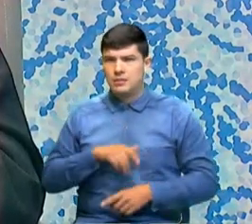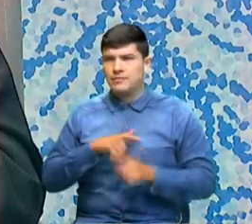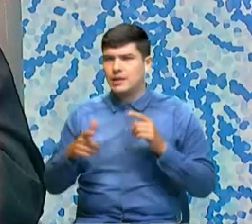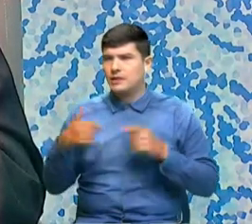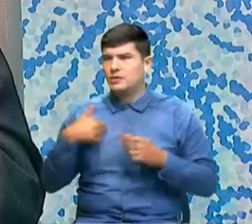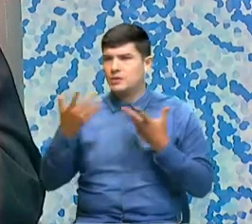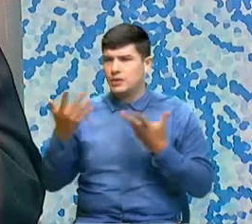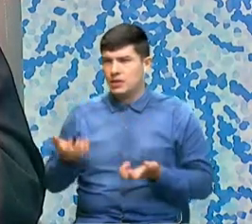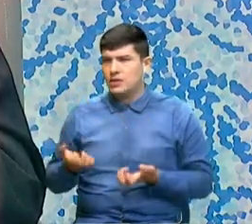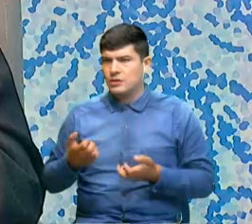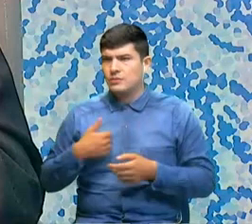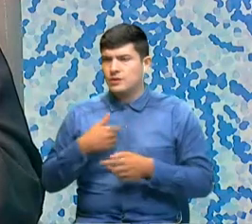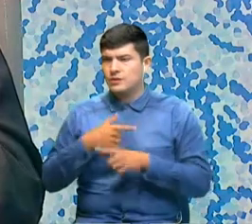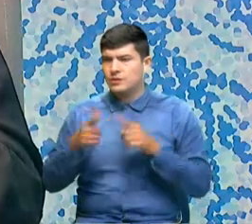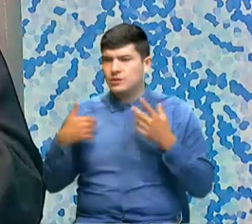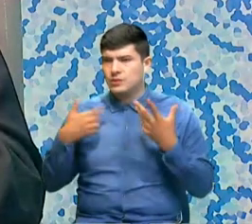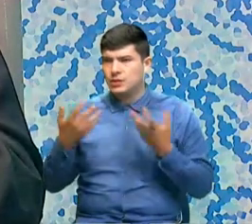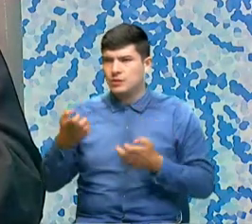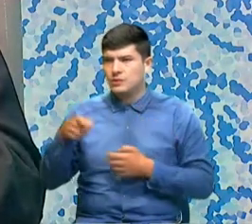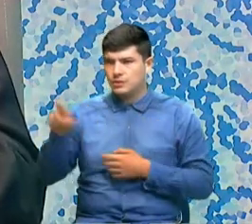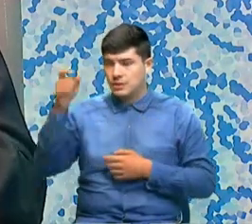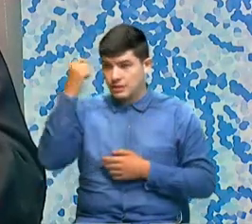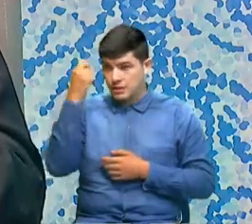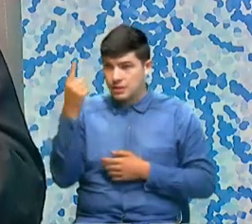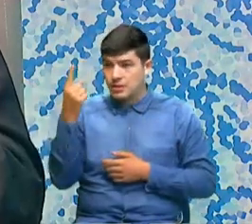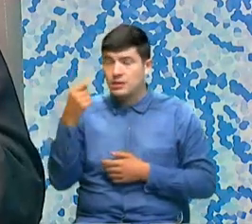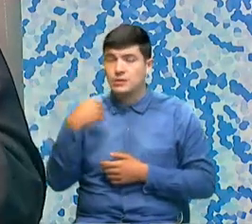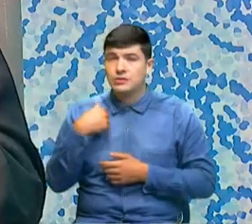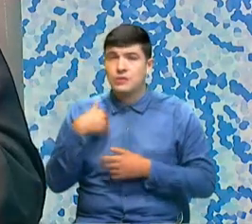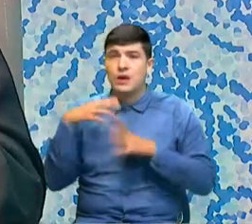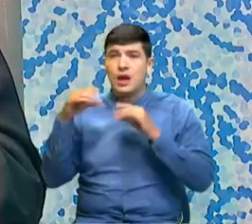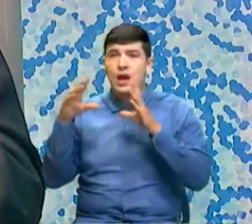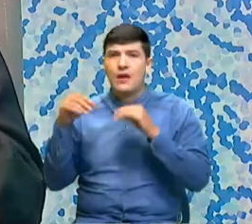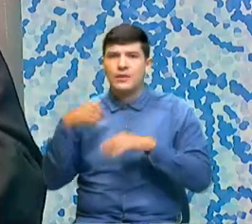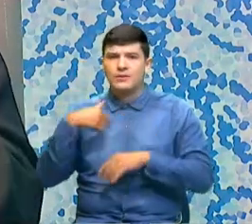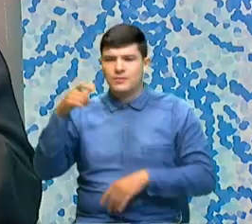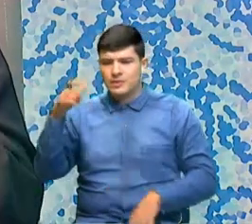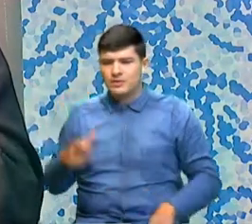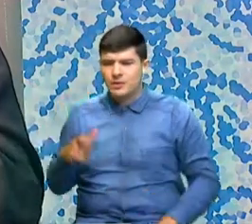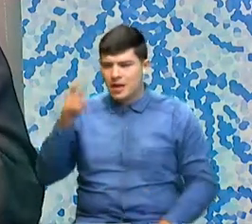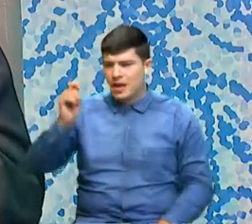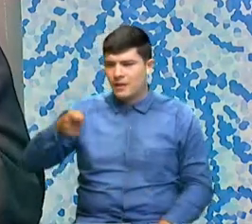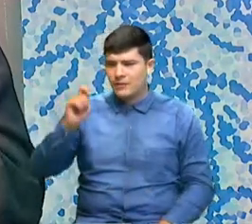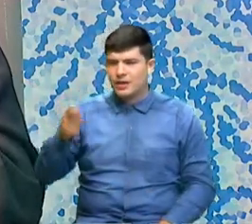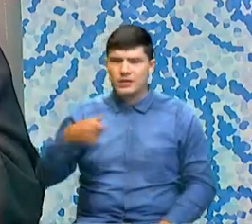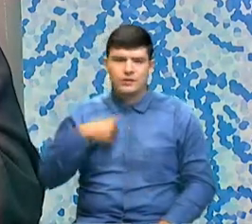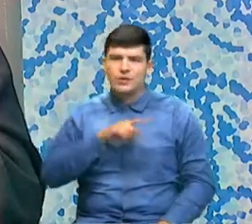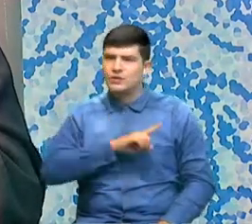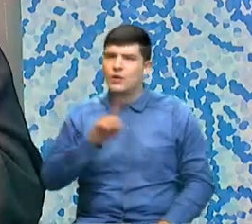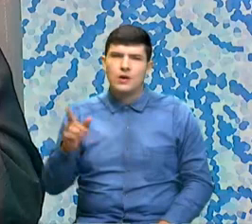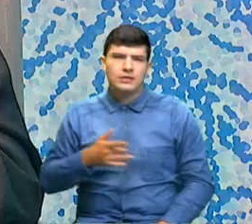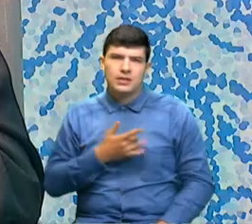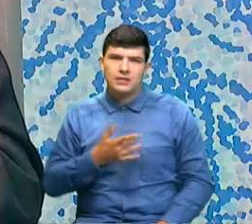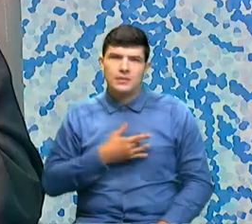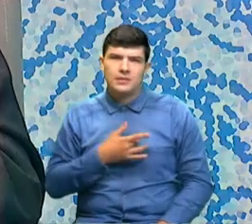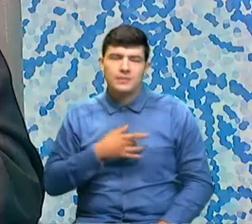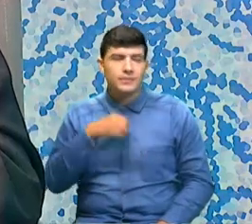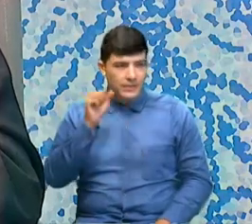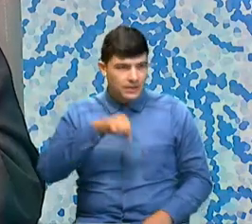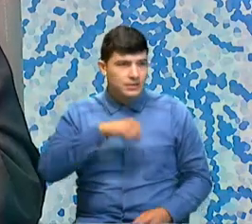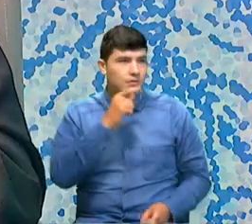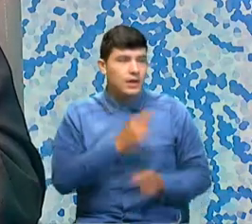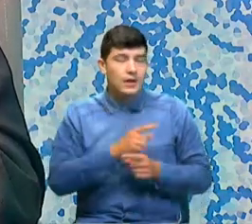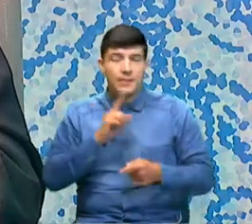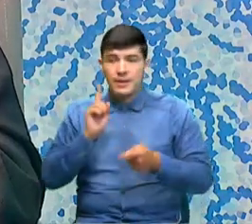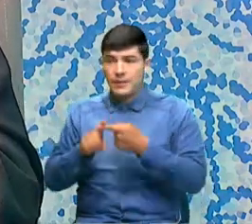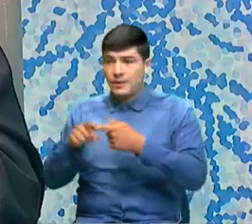quiero que entienda la teleaudiente que yo voy a hablar como abogado, más no emocionalmente. Cierto es. Primero hay que entender